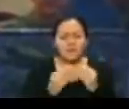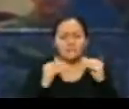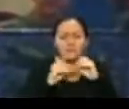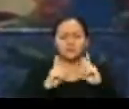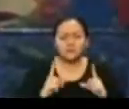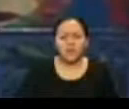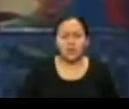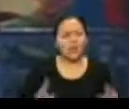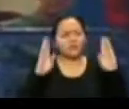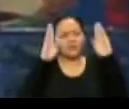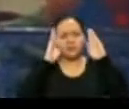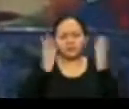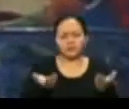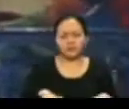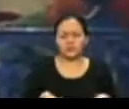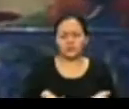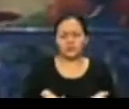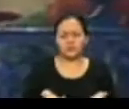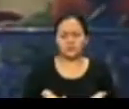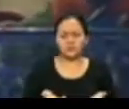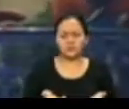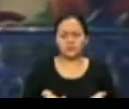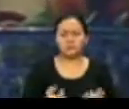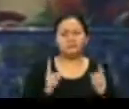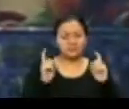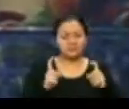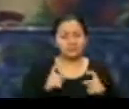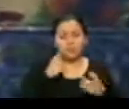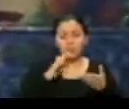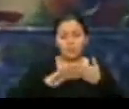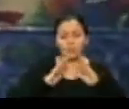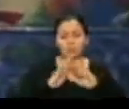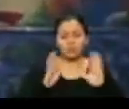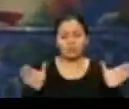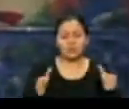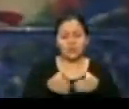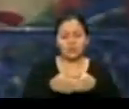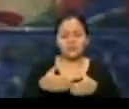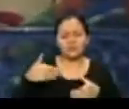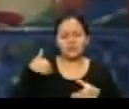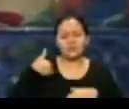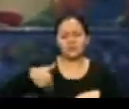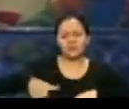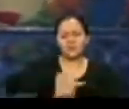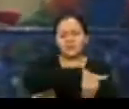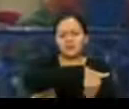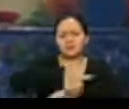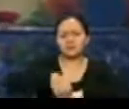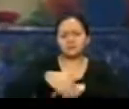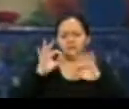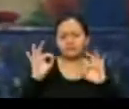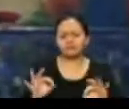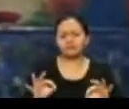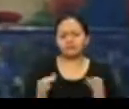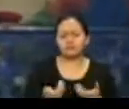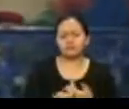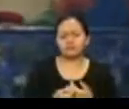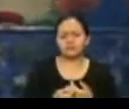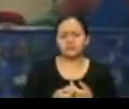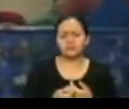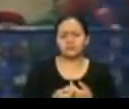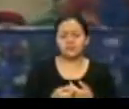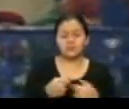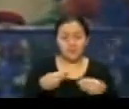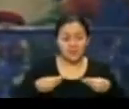salud, que significa que nuestras comunidades ya tienen carreteras decentes. Pero como no hay